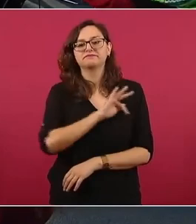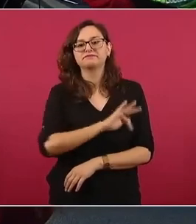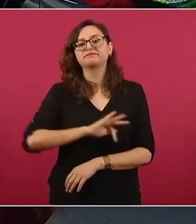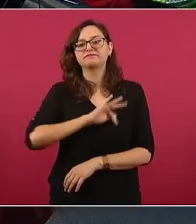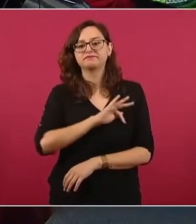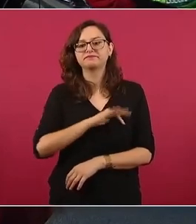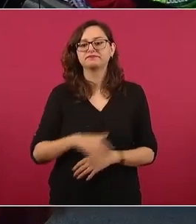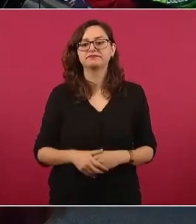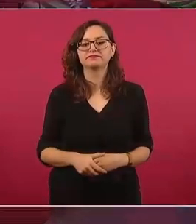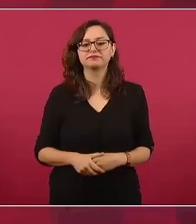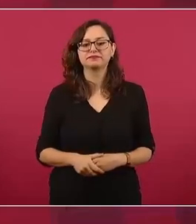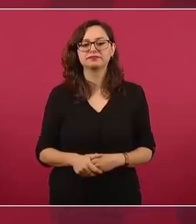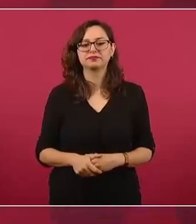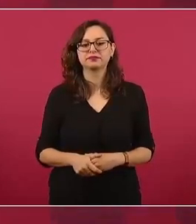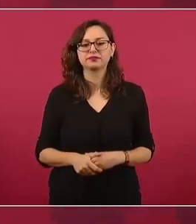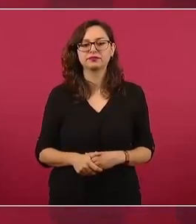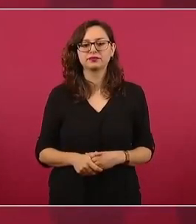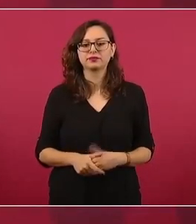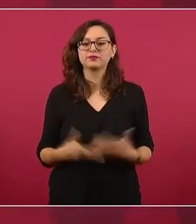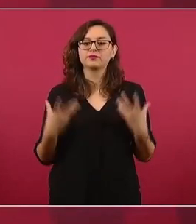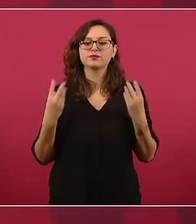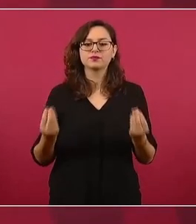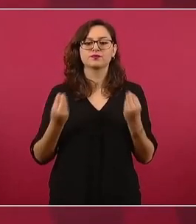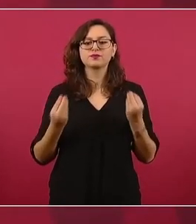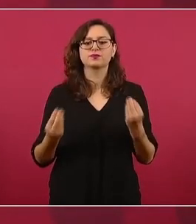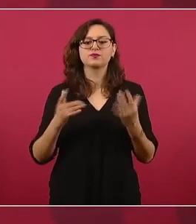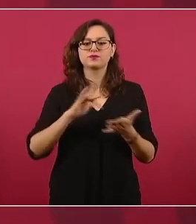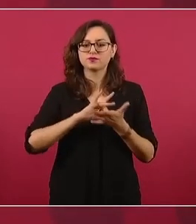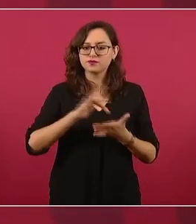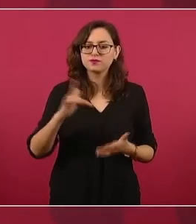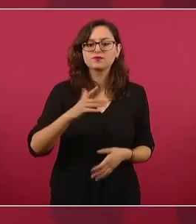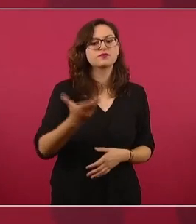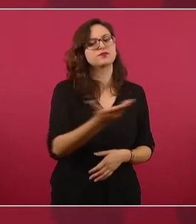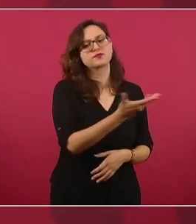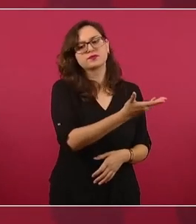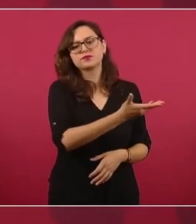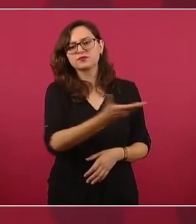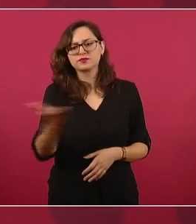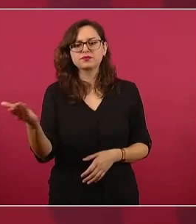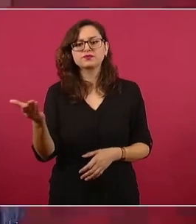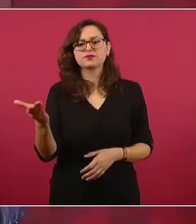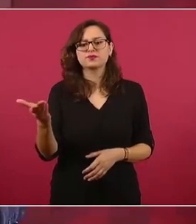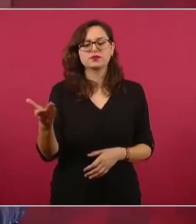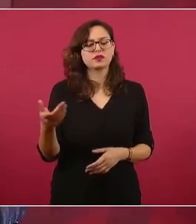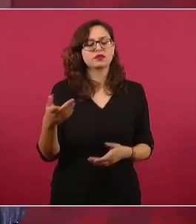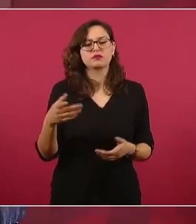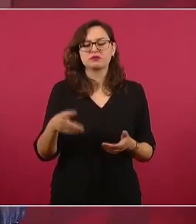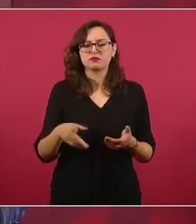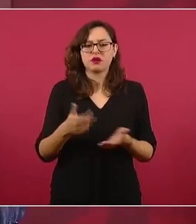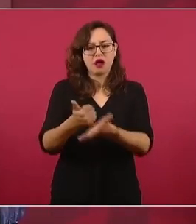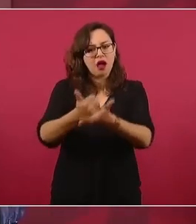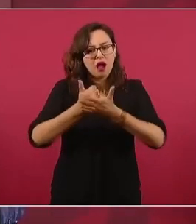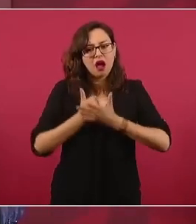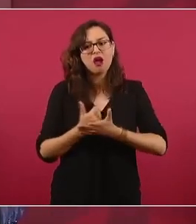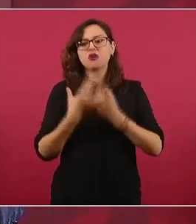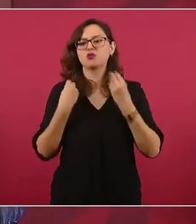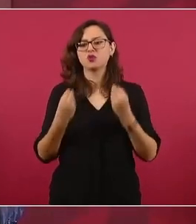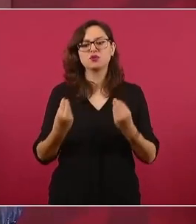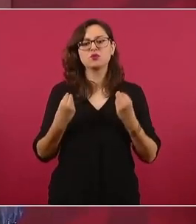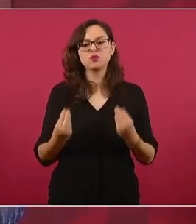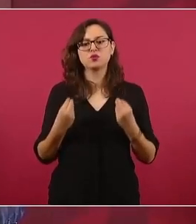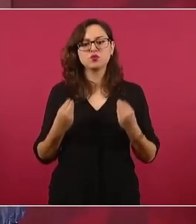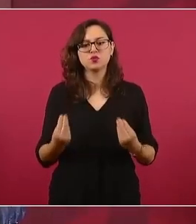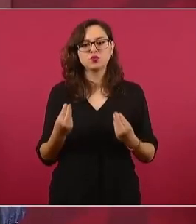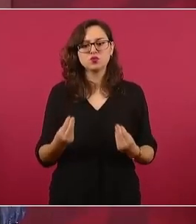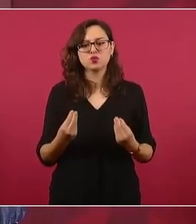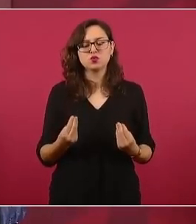sí, y muchas gracias a ustedes, los que nos ayudan.